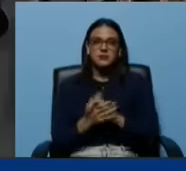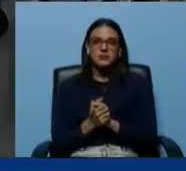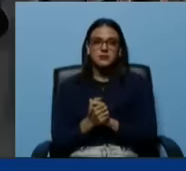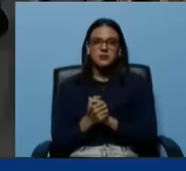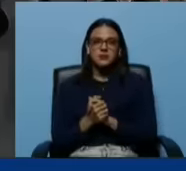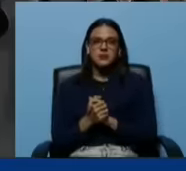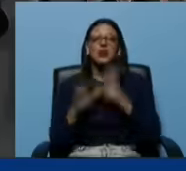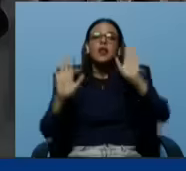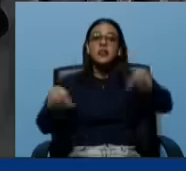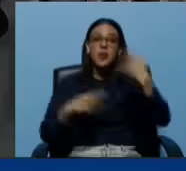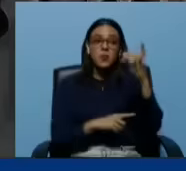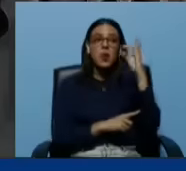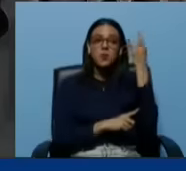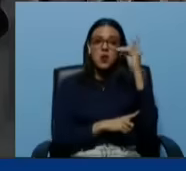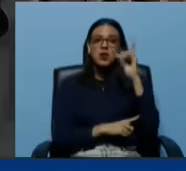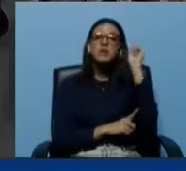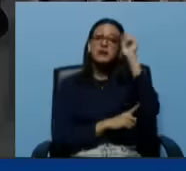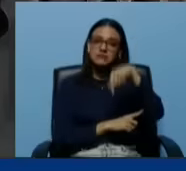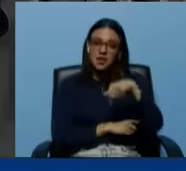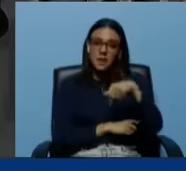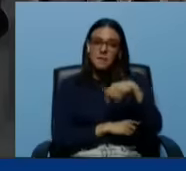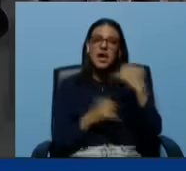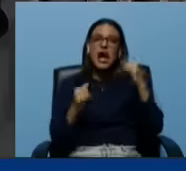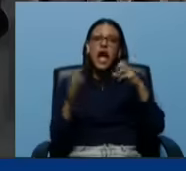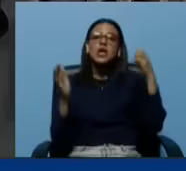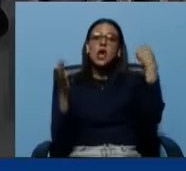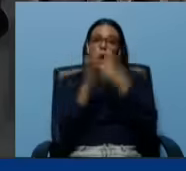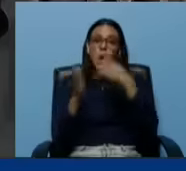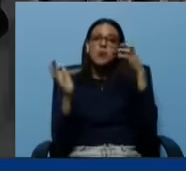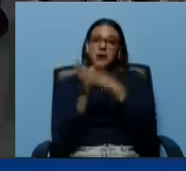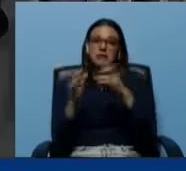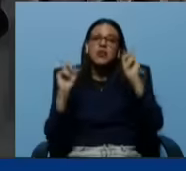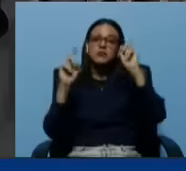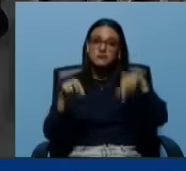Luego, en Bolivia, hubo un golpe de Estado